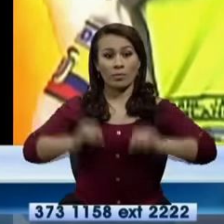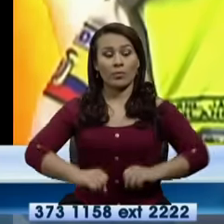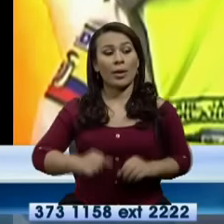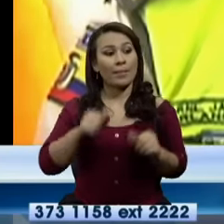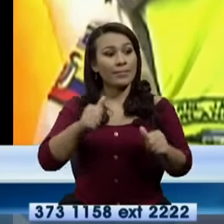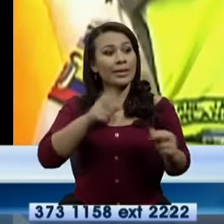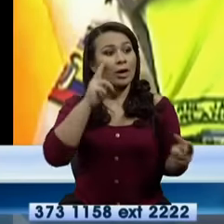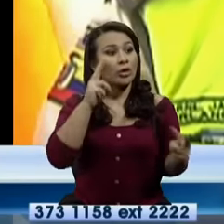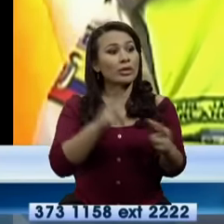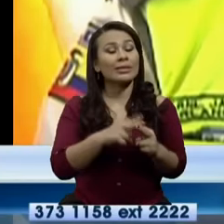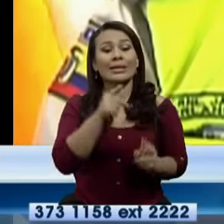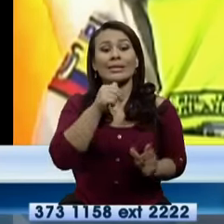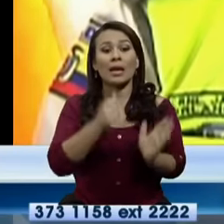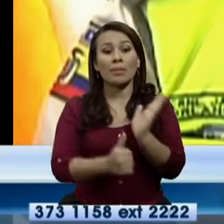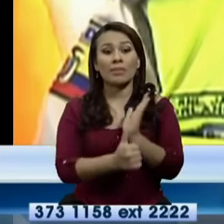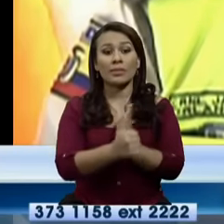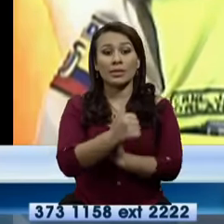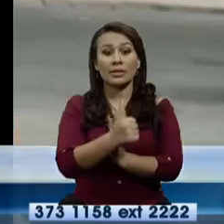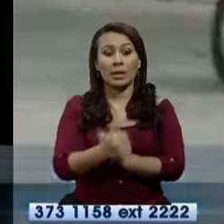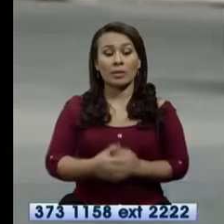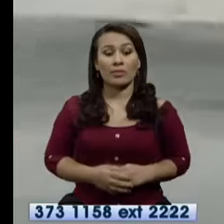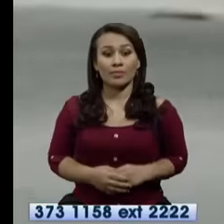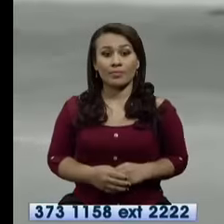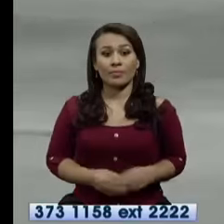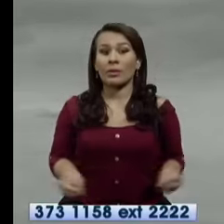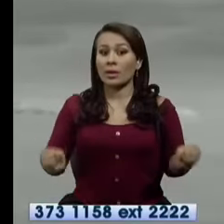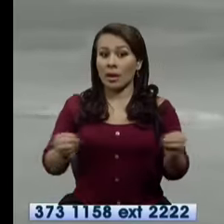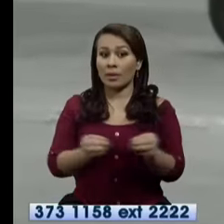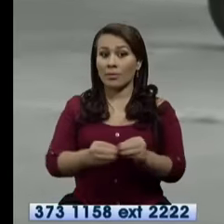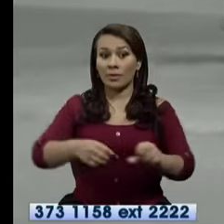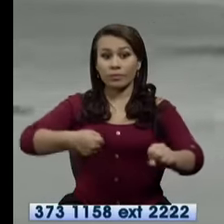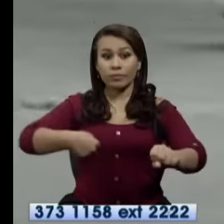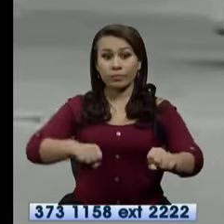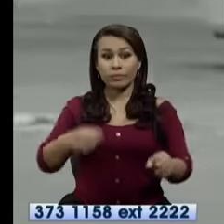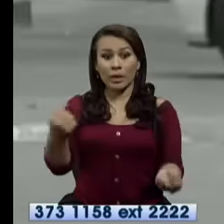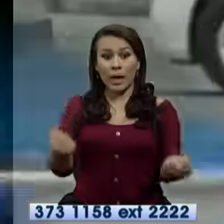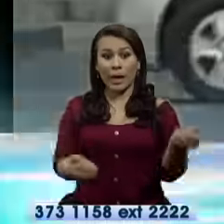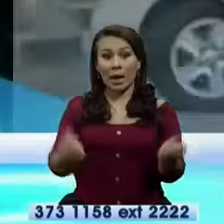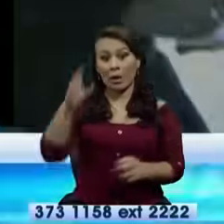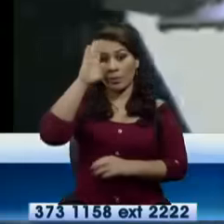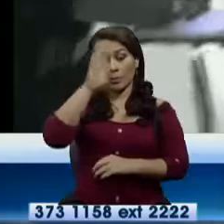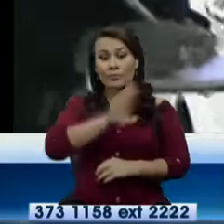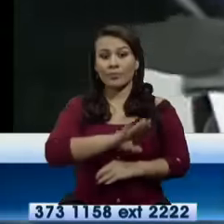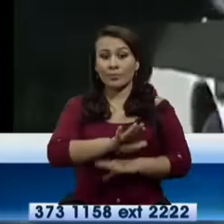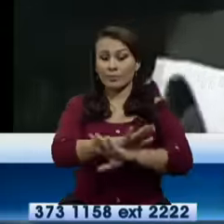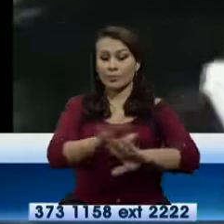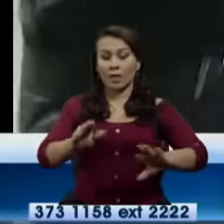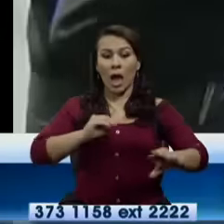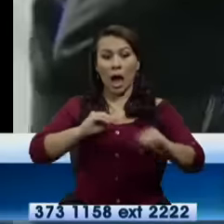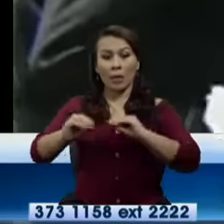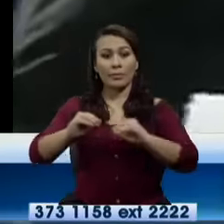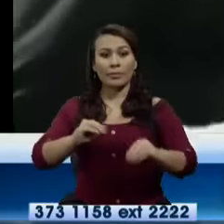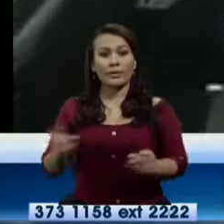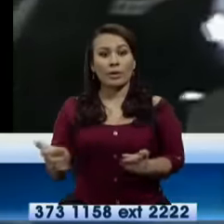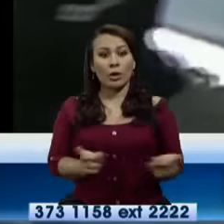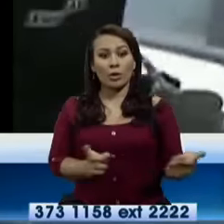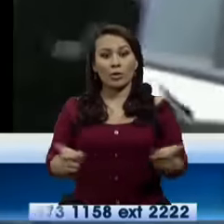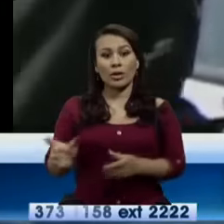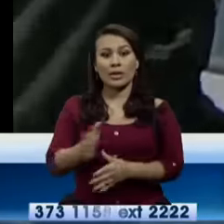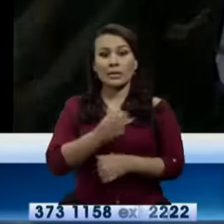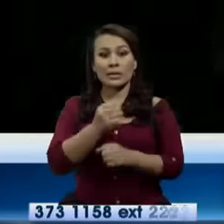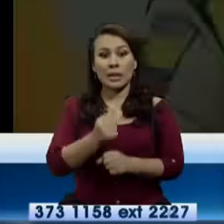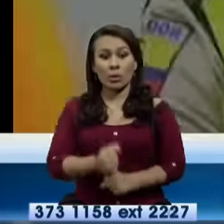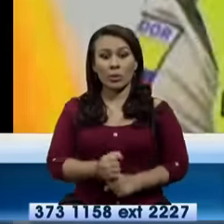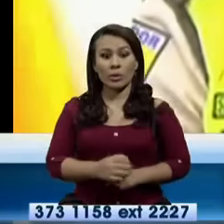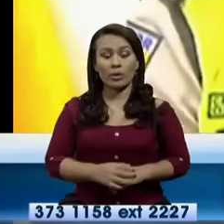reconocidas por el Ministerio del interior a más de los patrullajes los miembros del orden han dado indicaciones claves de seguridad no